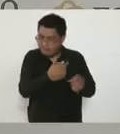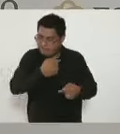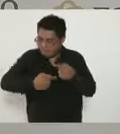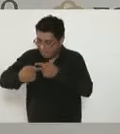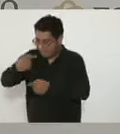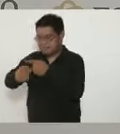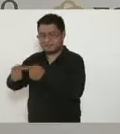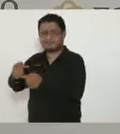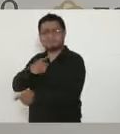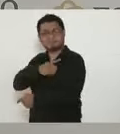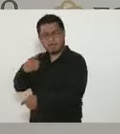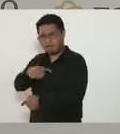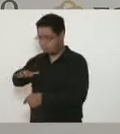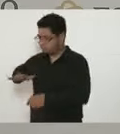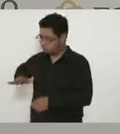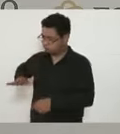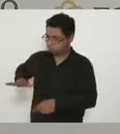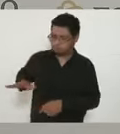terraplén y